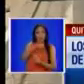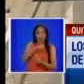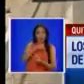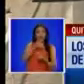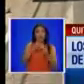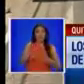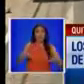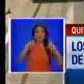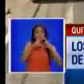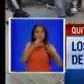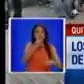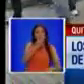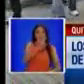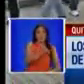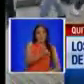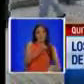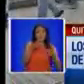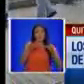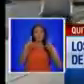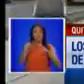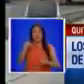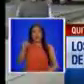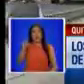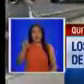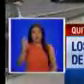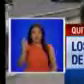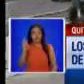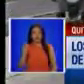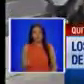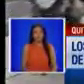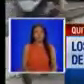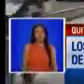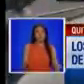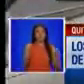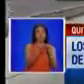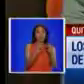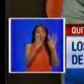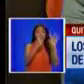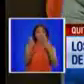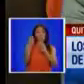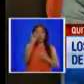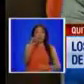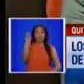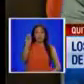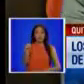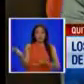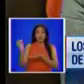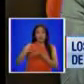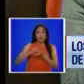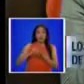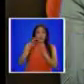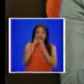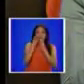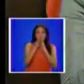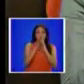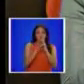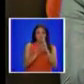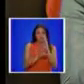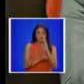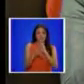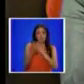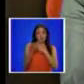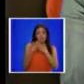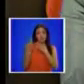datos del SRI y la ANT. Más del 80% están registrados, de tal manera que eso facilita